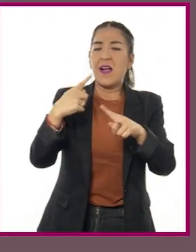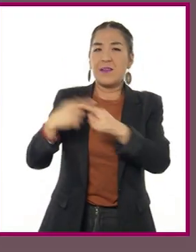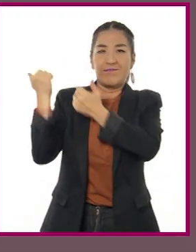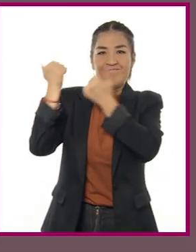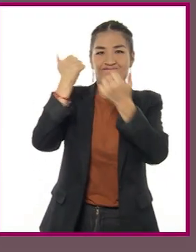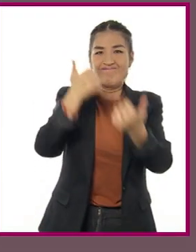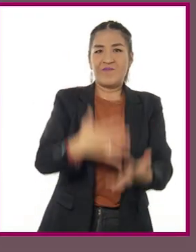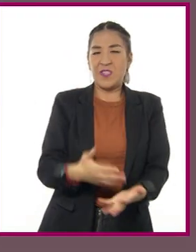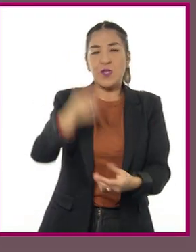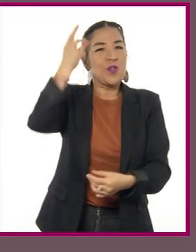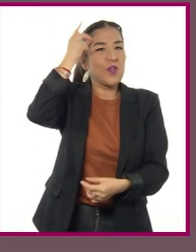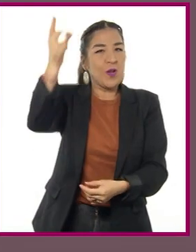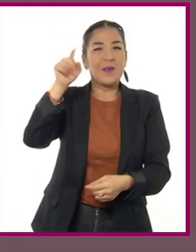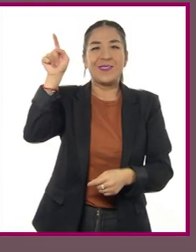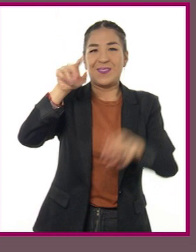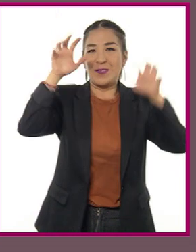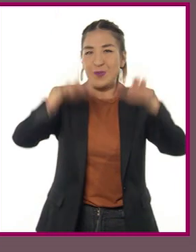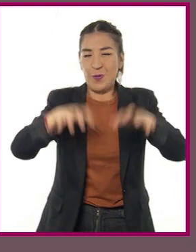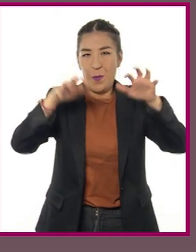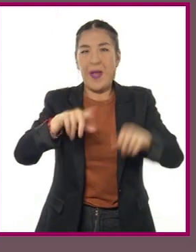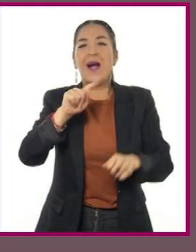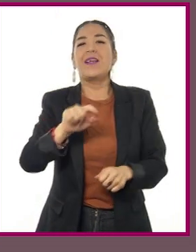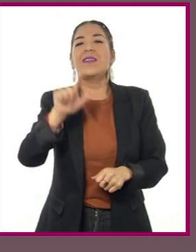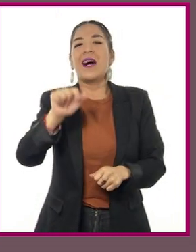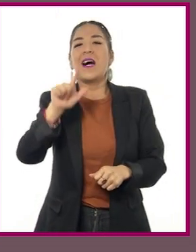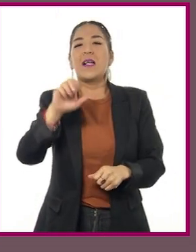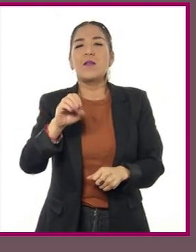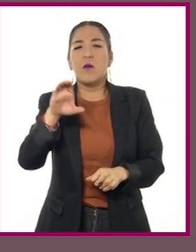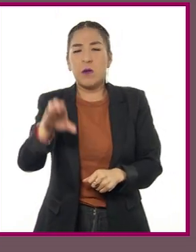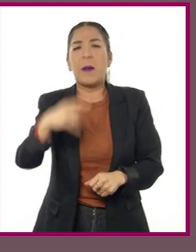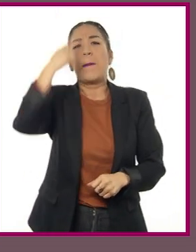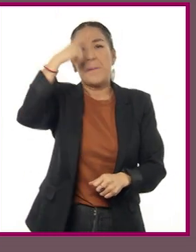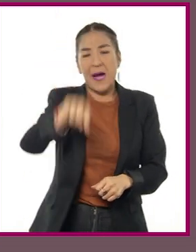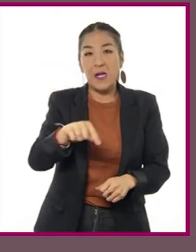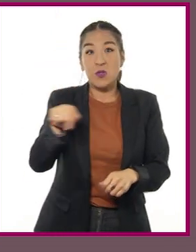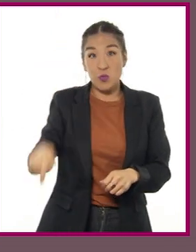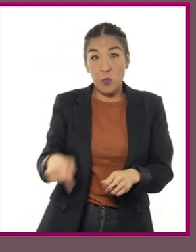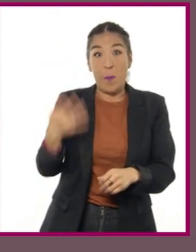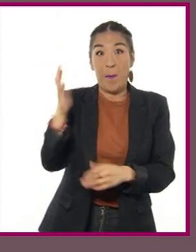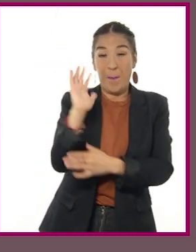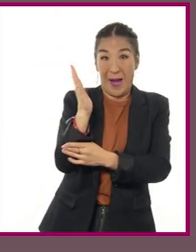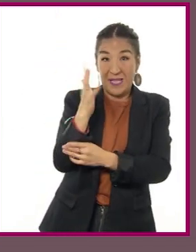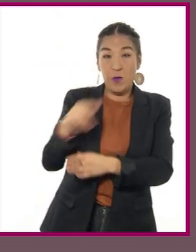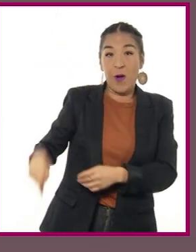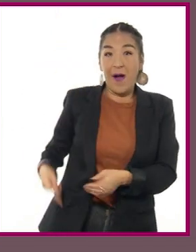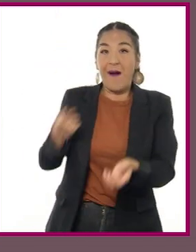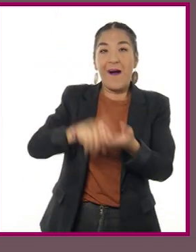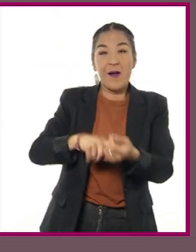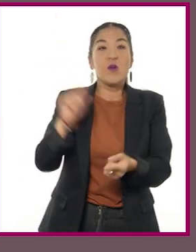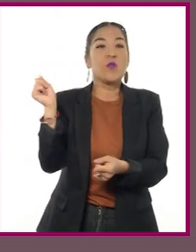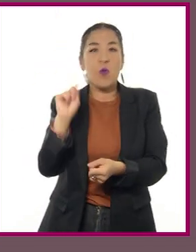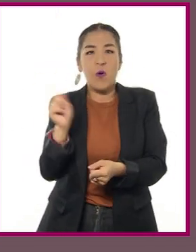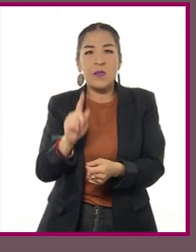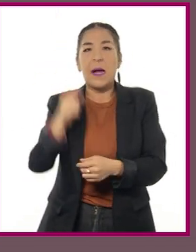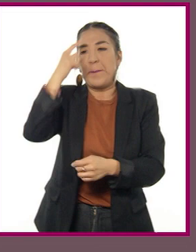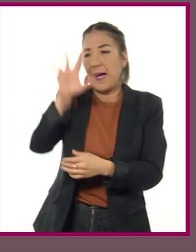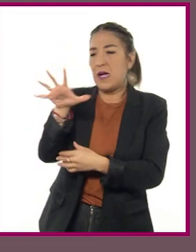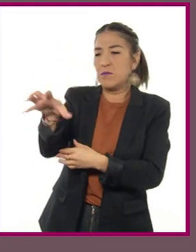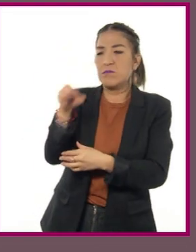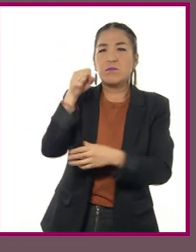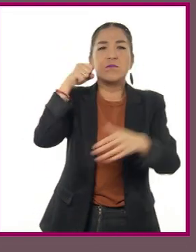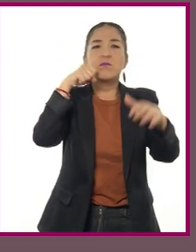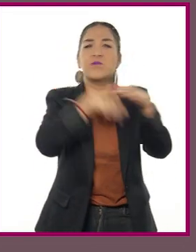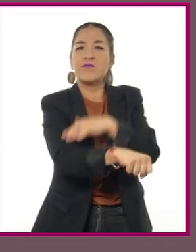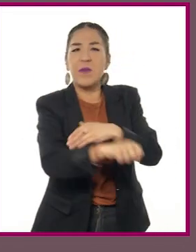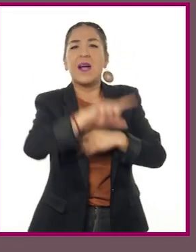Tlaloc, el dios de la lluvia. Su función era atrapar con la mano que tenía en la cola a los hombres para ahogarlos